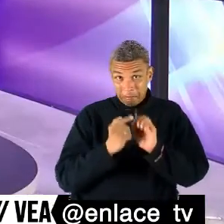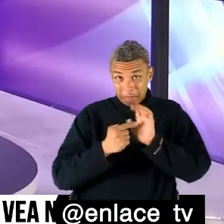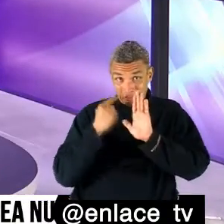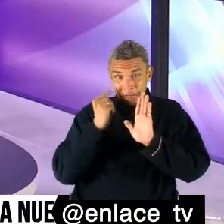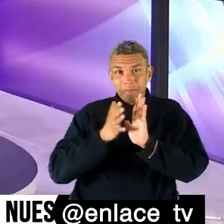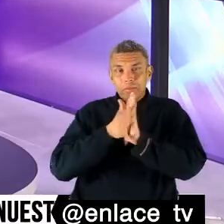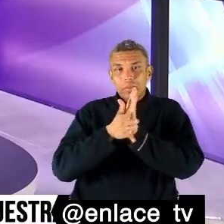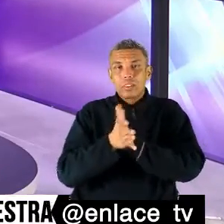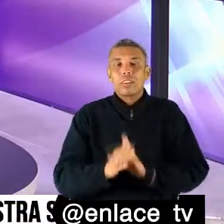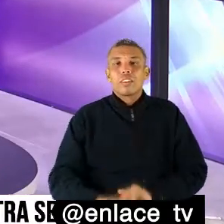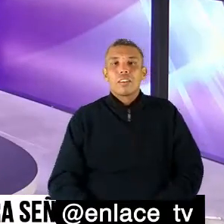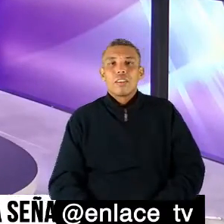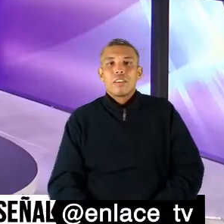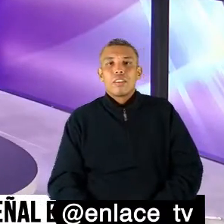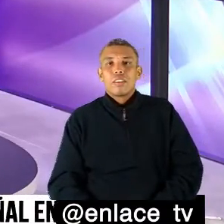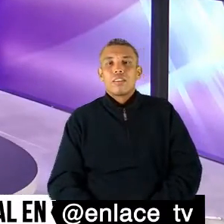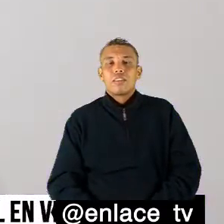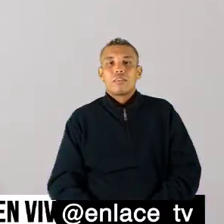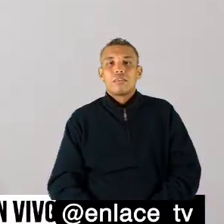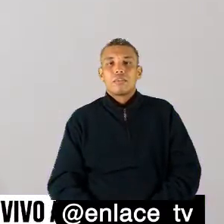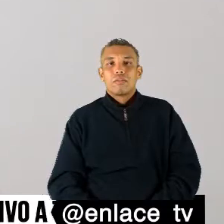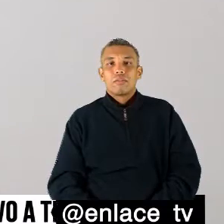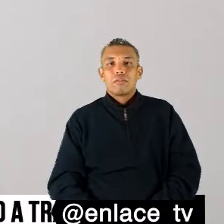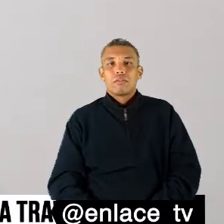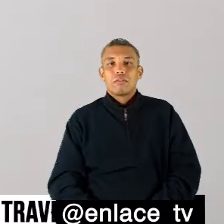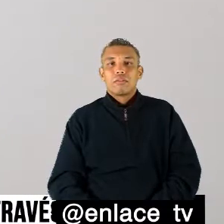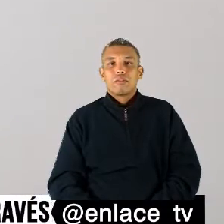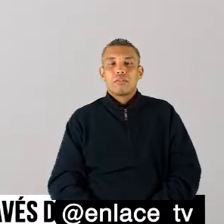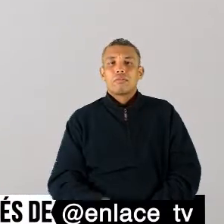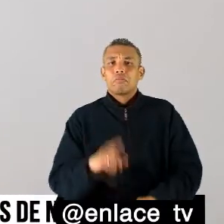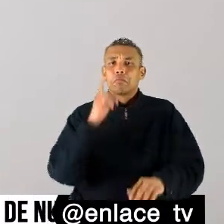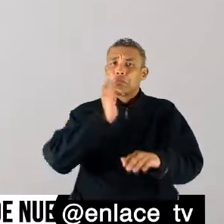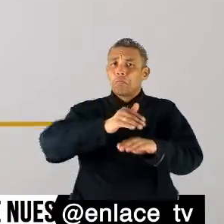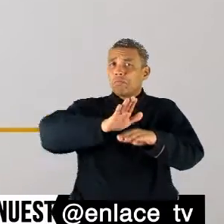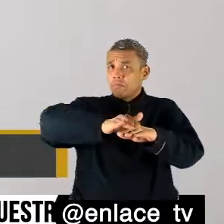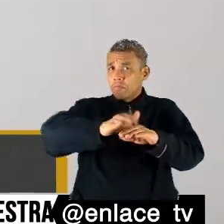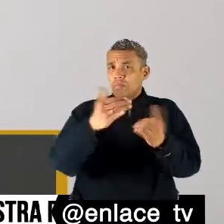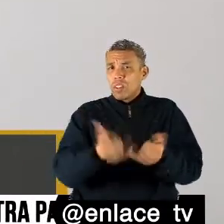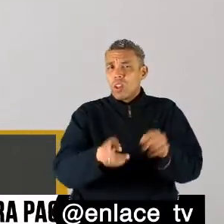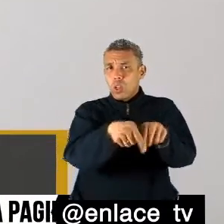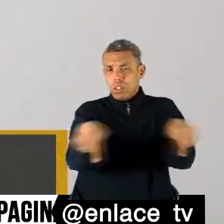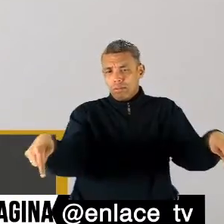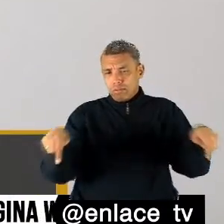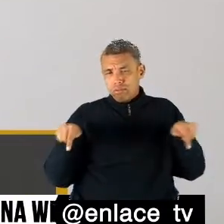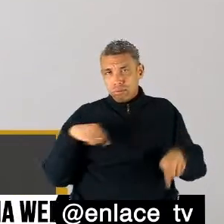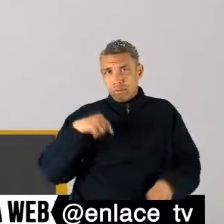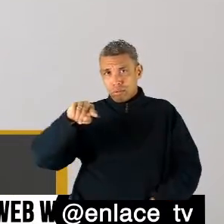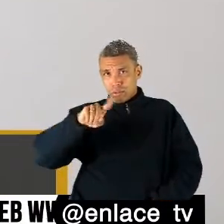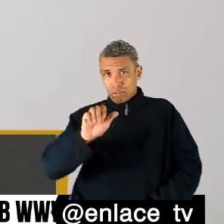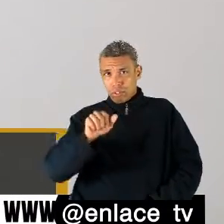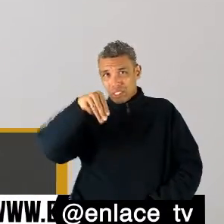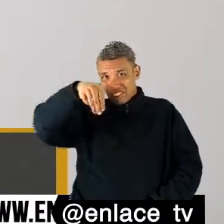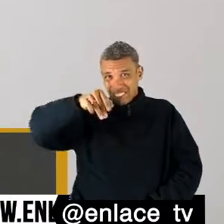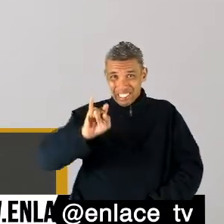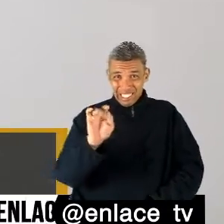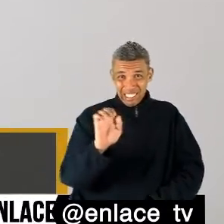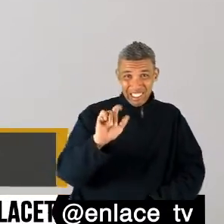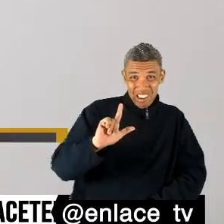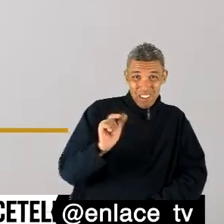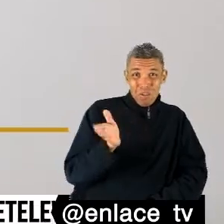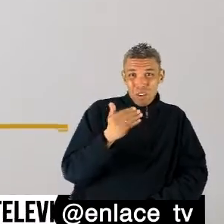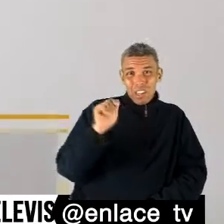Adelante, Luzmeri. Hola, cordial saludo. A esta hora los saludamos desde el consultorio del doctor Samuel Larios Díaz, reconocido